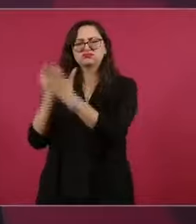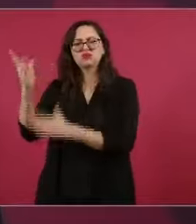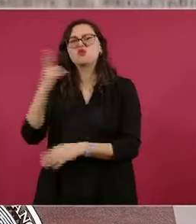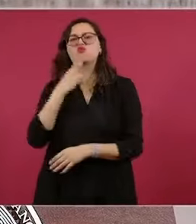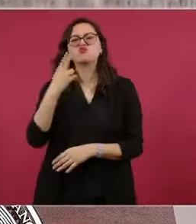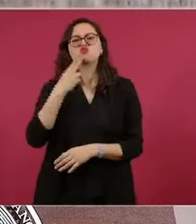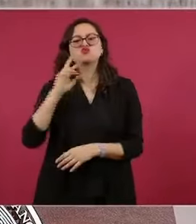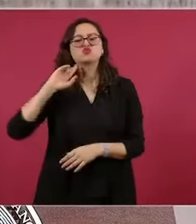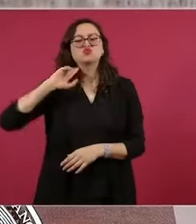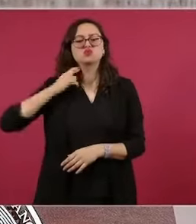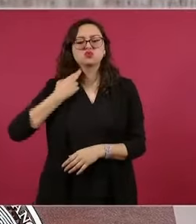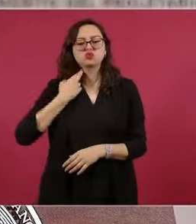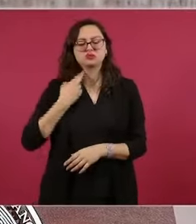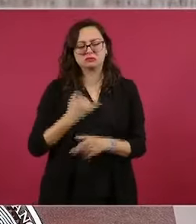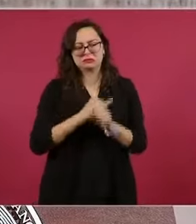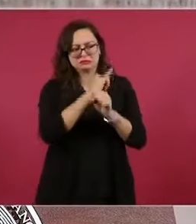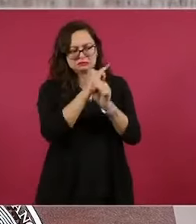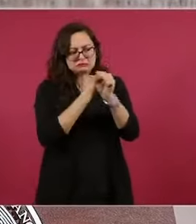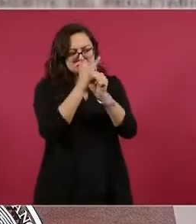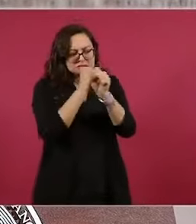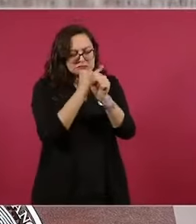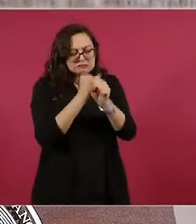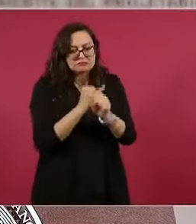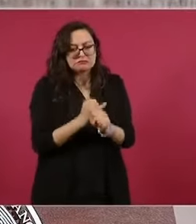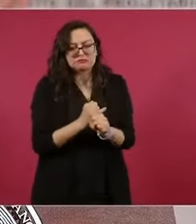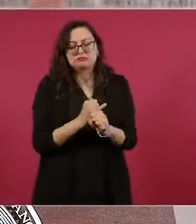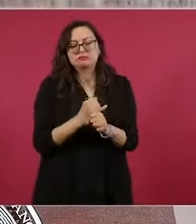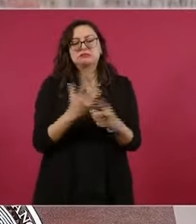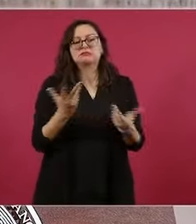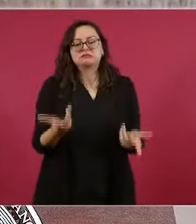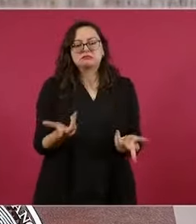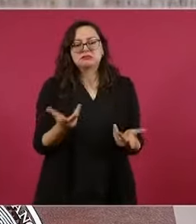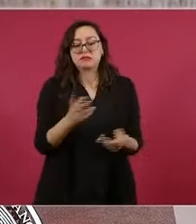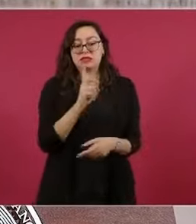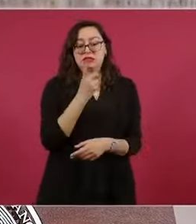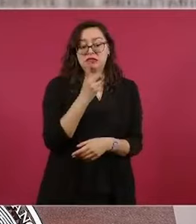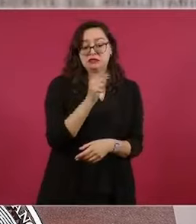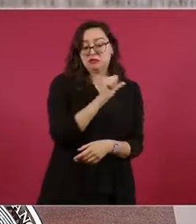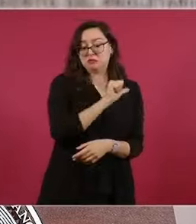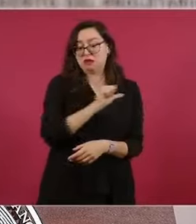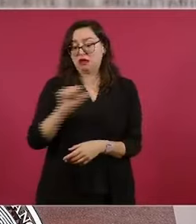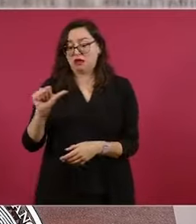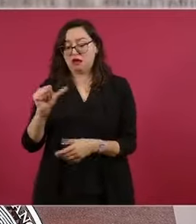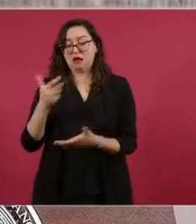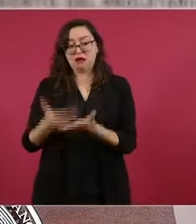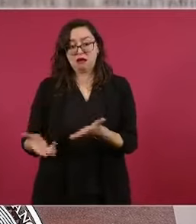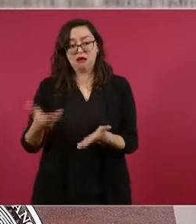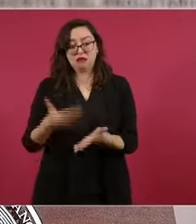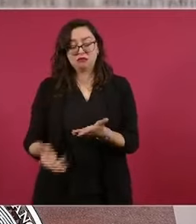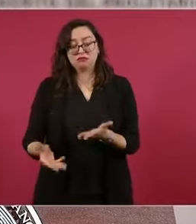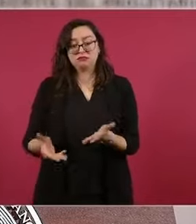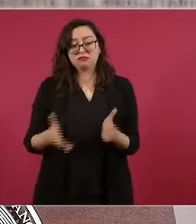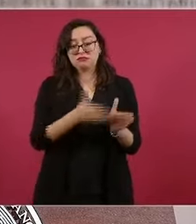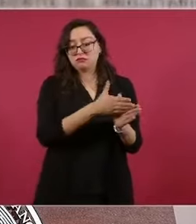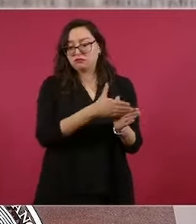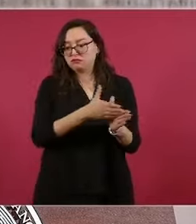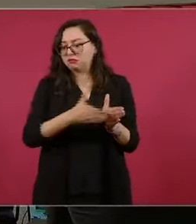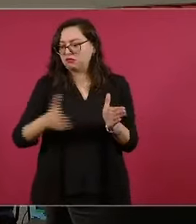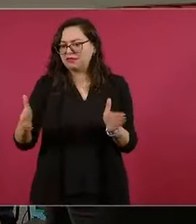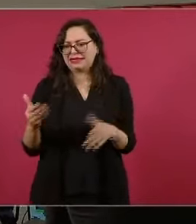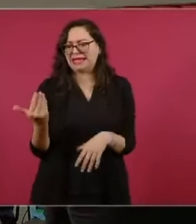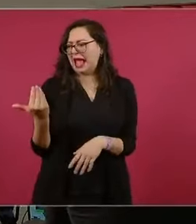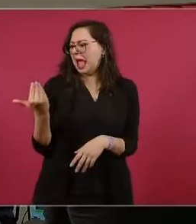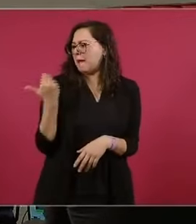este consultor independiente. Él detectó que de diciembre a la fecha han surgido, o sea, son de reciente